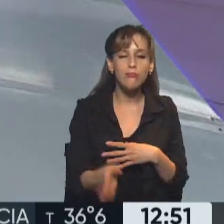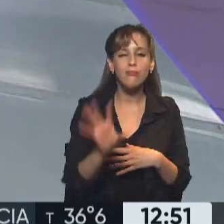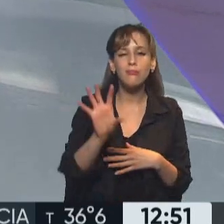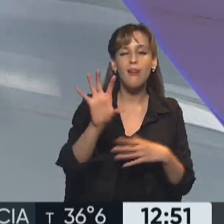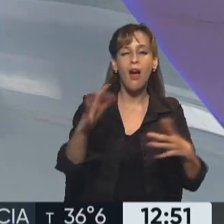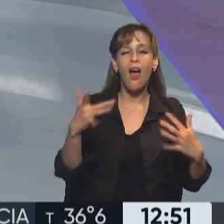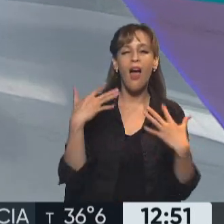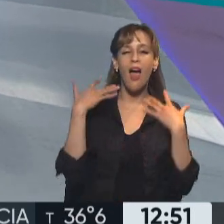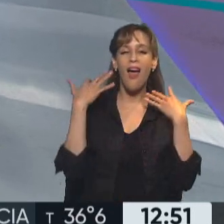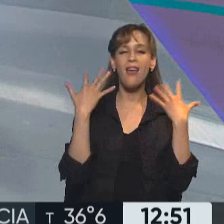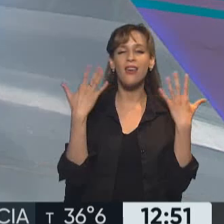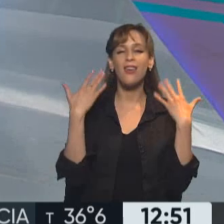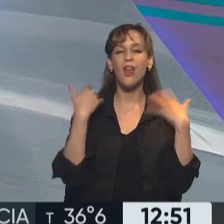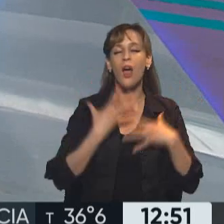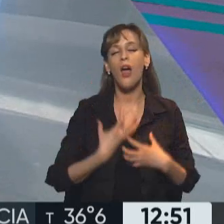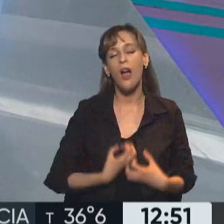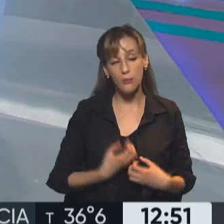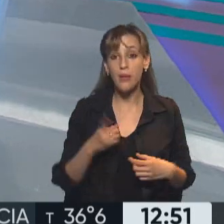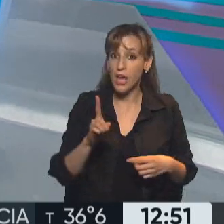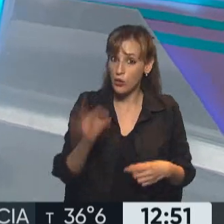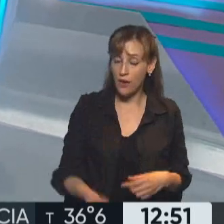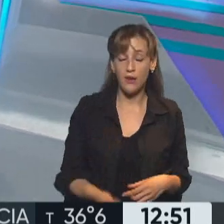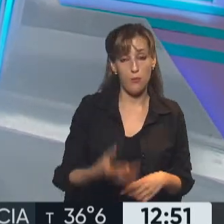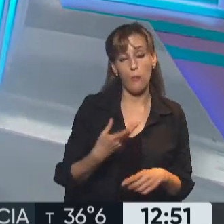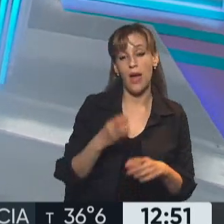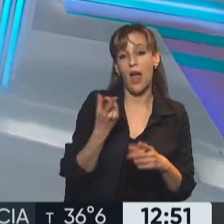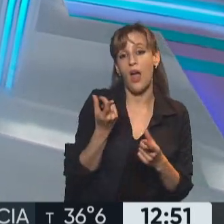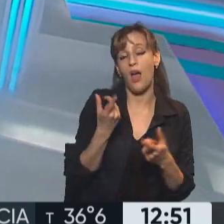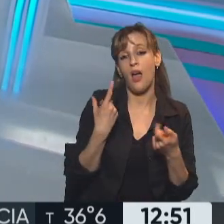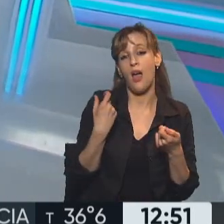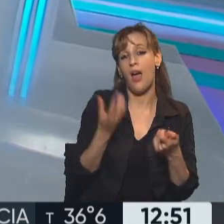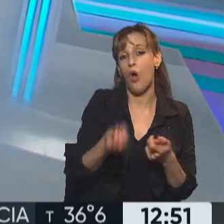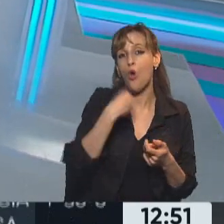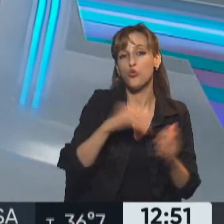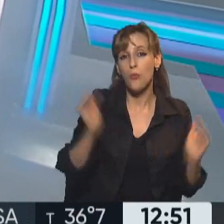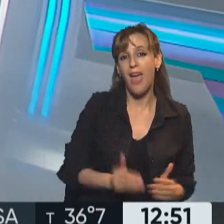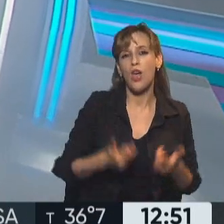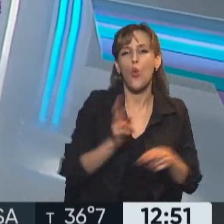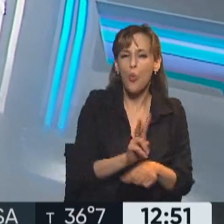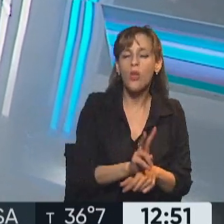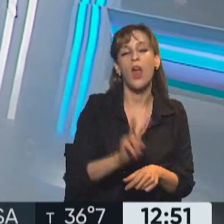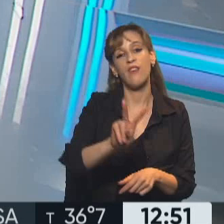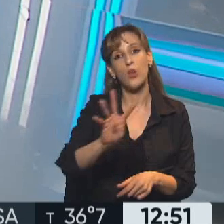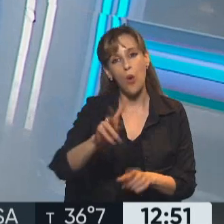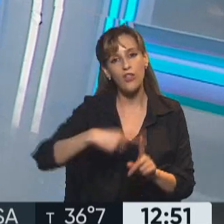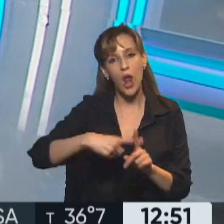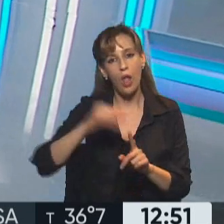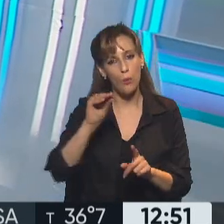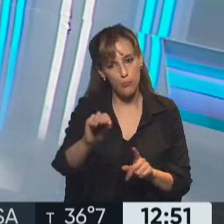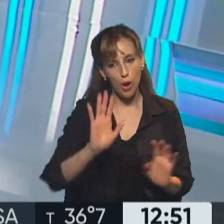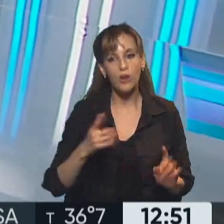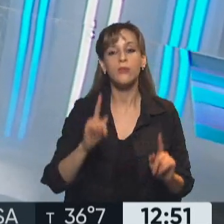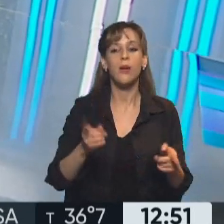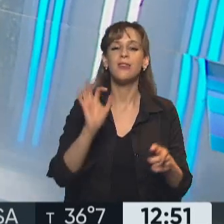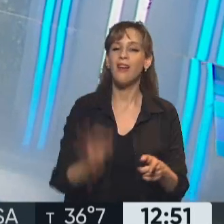también que para ahorrar energía debemos tenerlo a 24 grados. Lo hemos dicho ya en reiteradas oportunidades. Pero también sabemos que bajar la